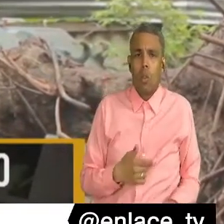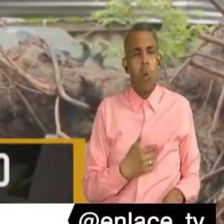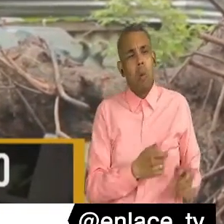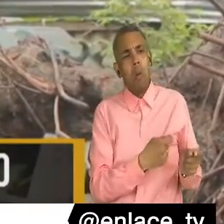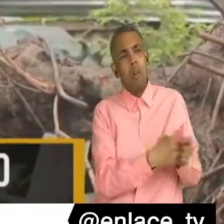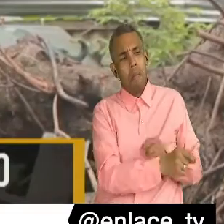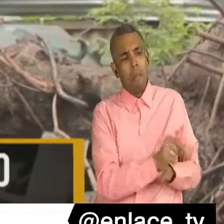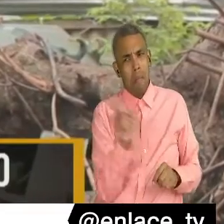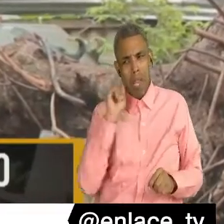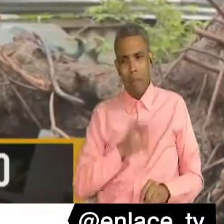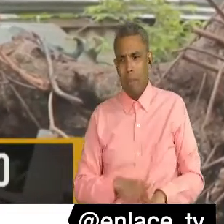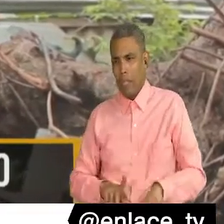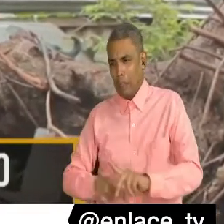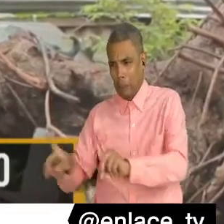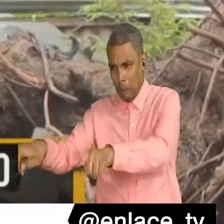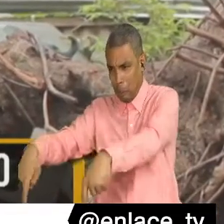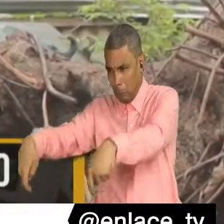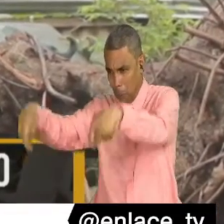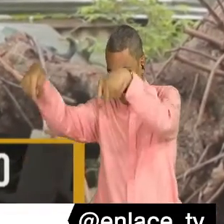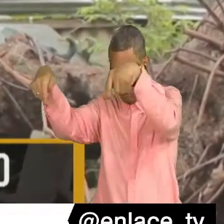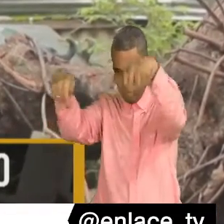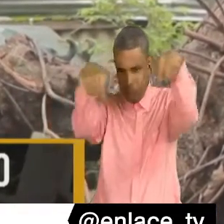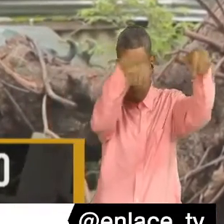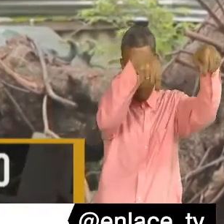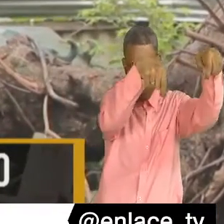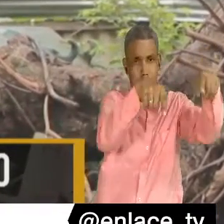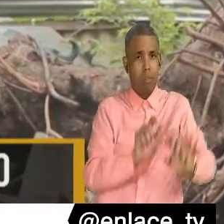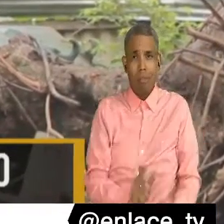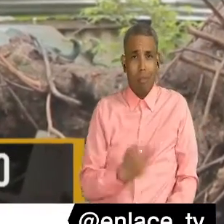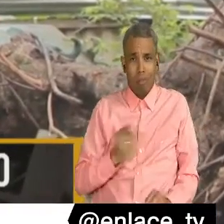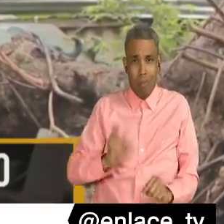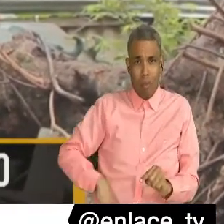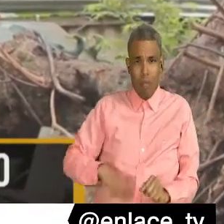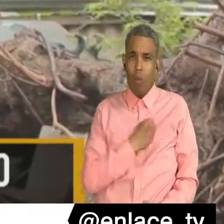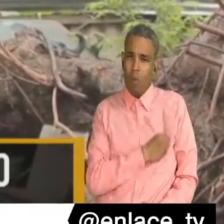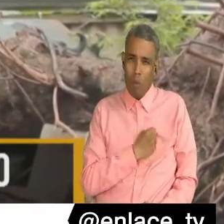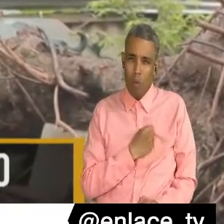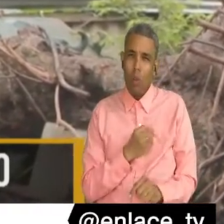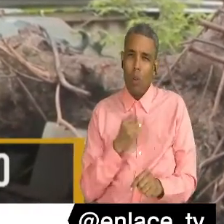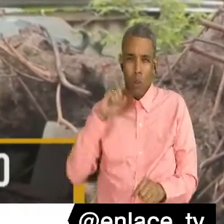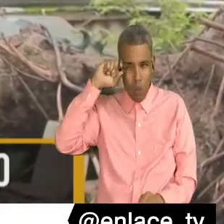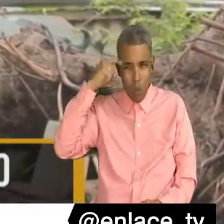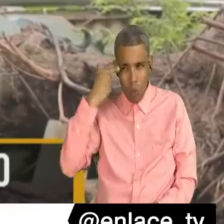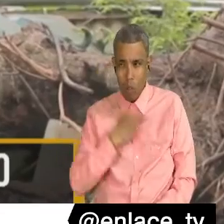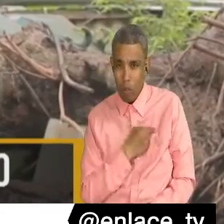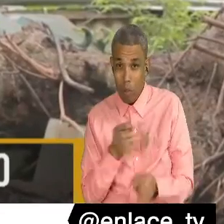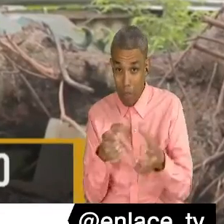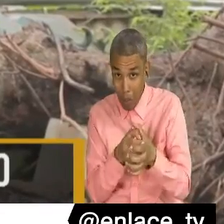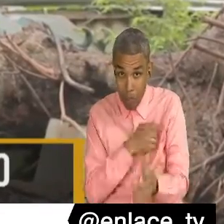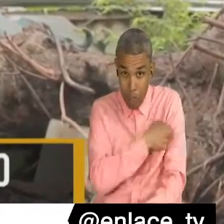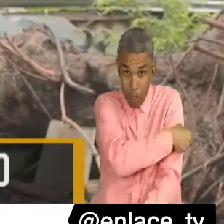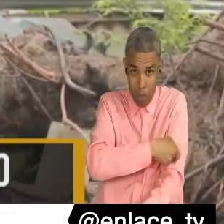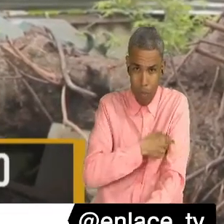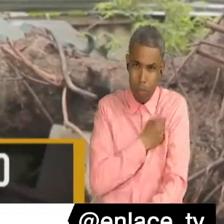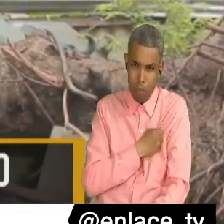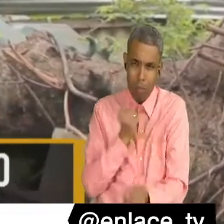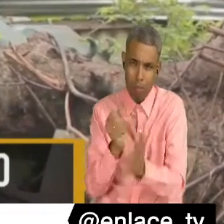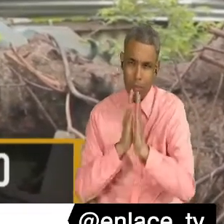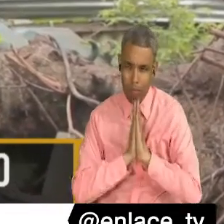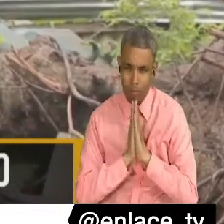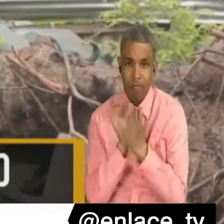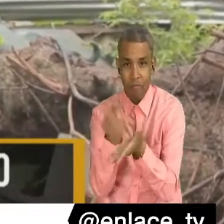paladraga y agradece la visita que hoy hace el Consejo Municipal para la Gestión del Riesgo, quien va a verificar la situación y le